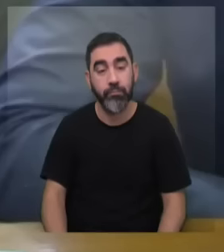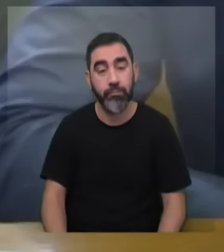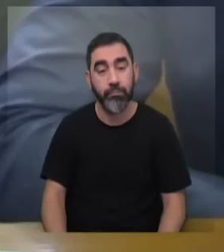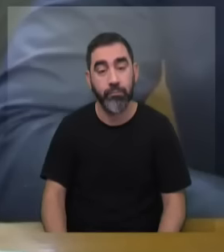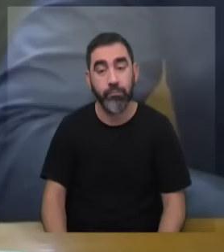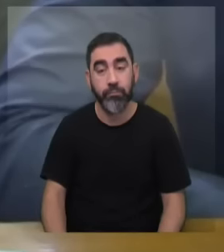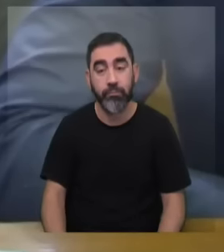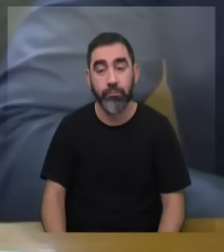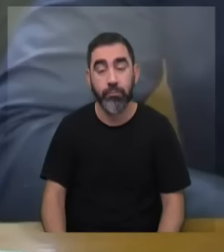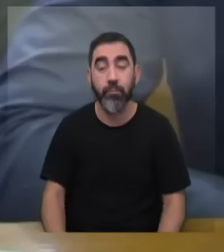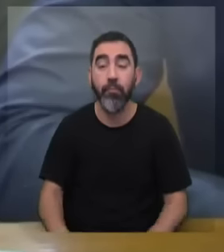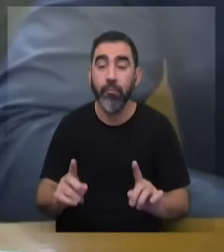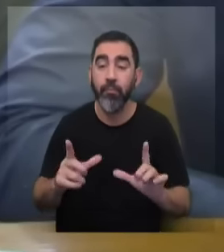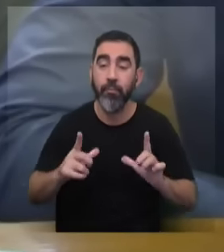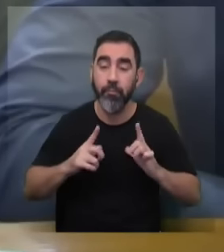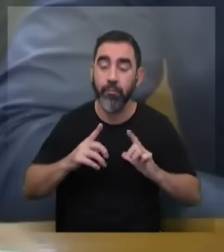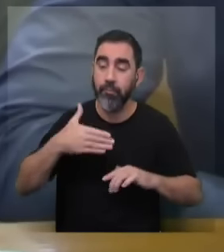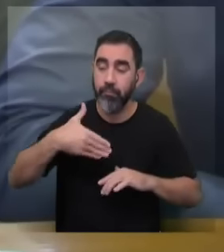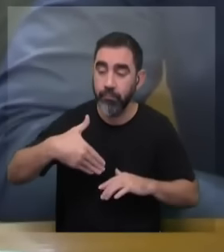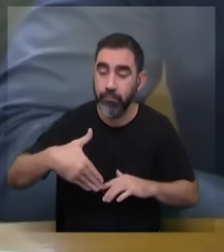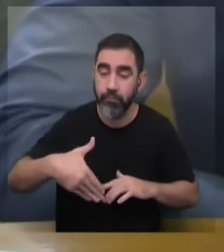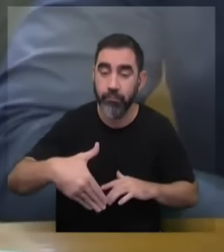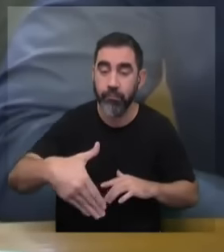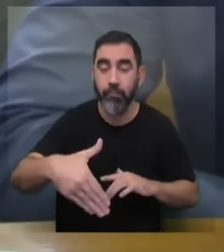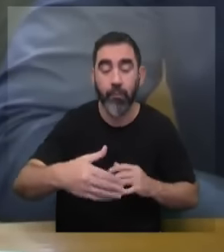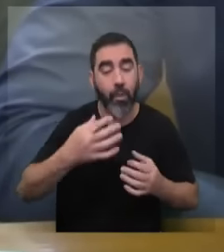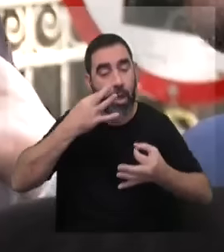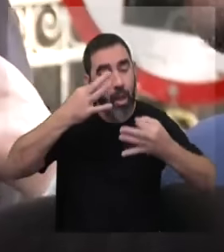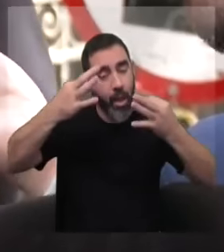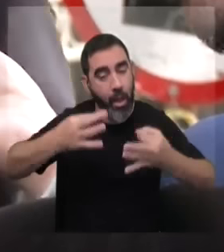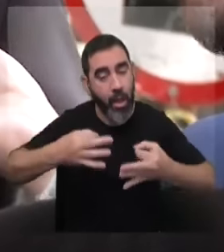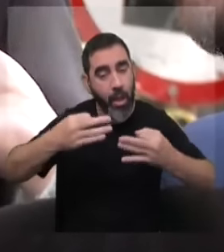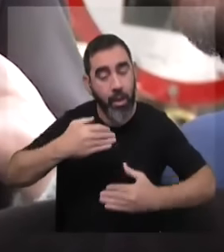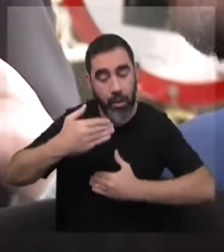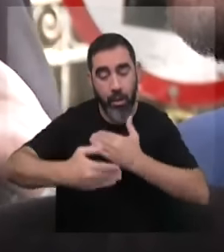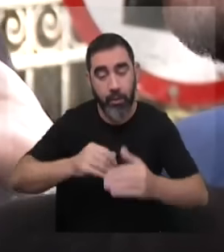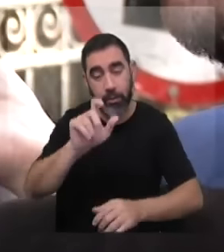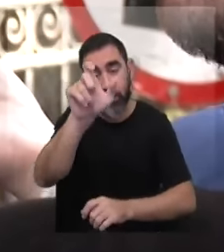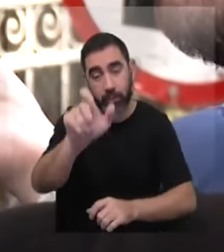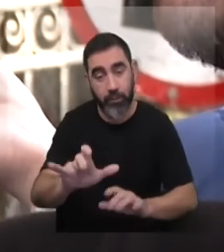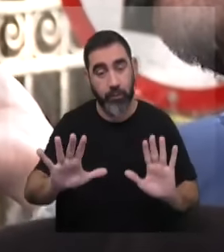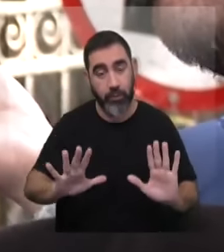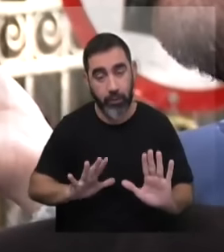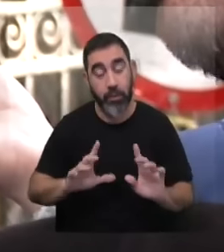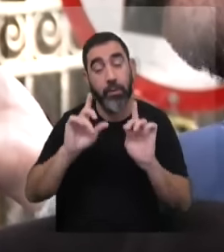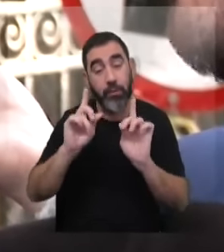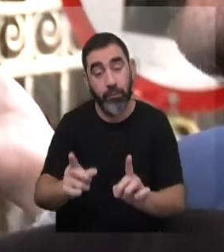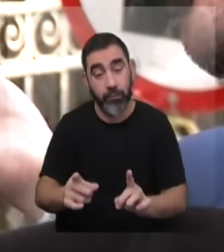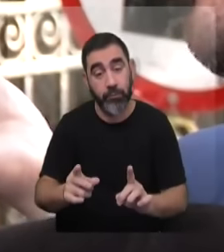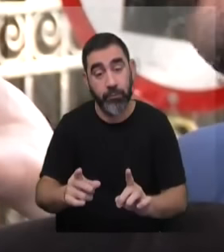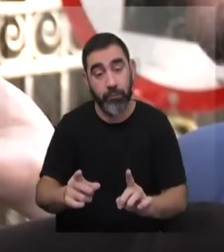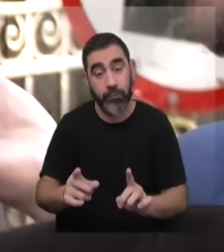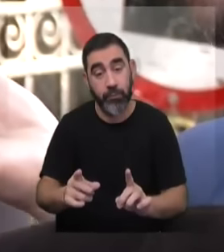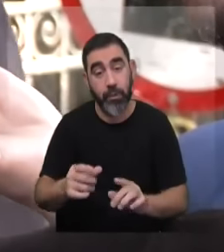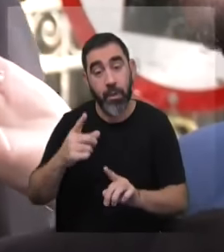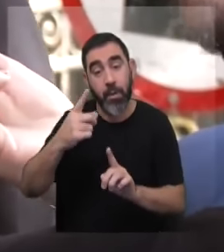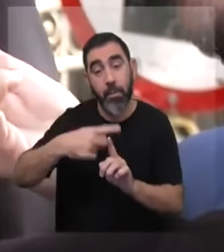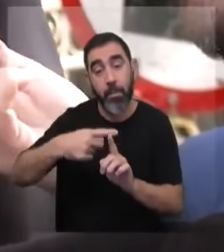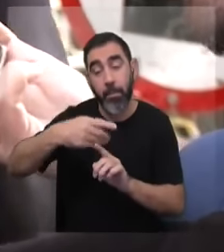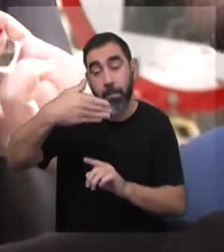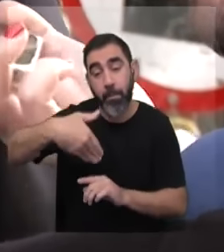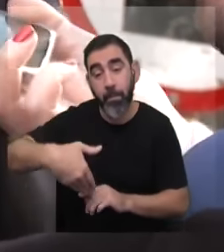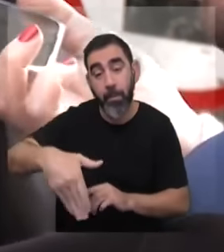prudente que se tome cierto tiempo por las garantías que en todo proceso toda persona tiene que tener mucho más cuando a los meses